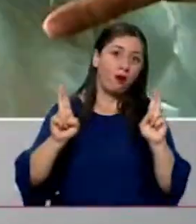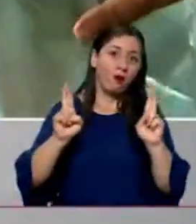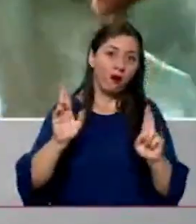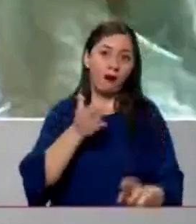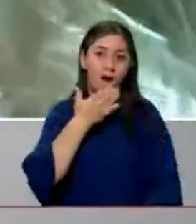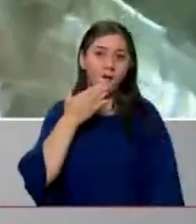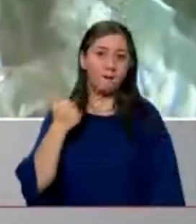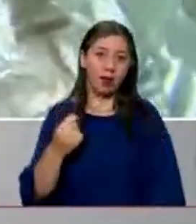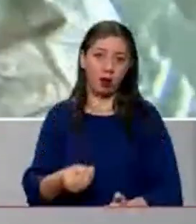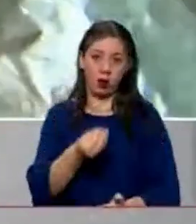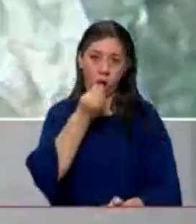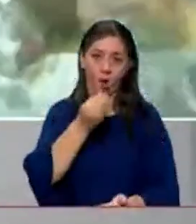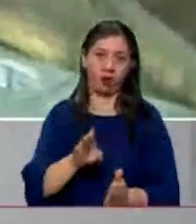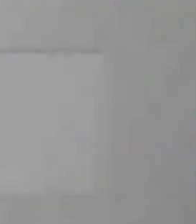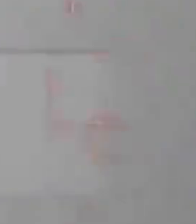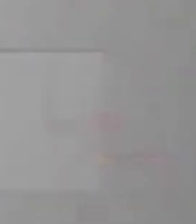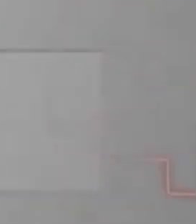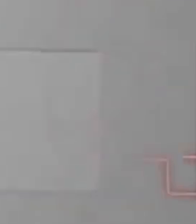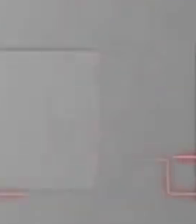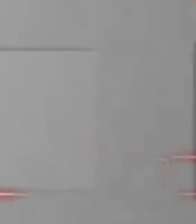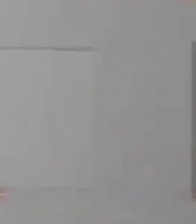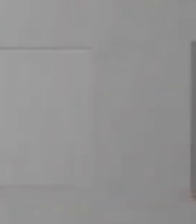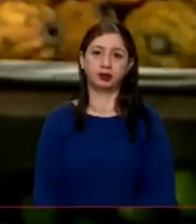la oferta de alimentos.